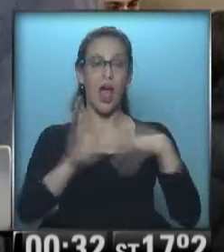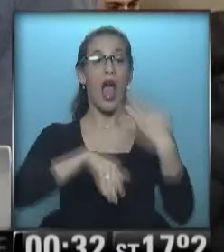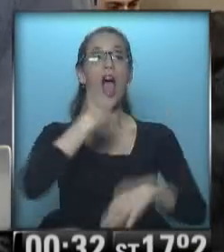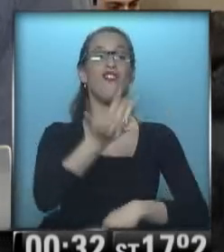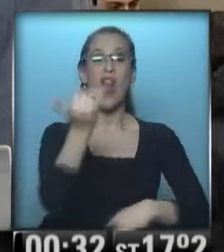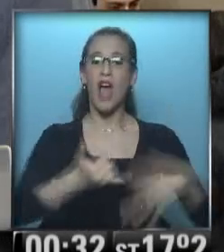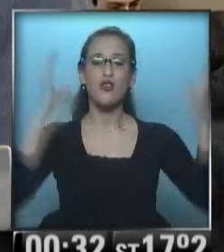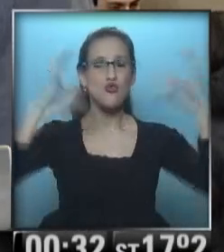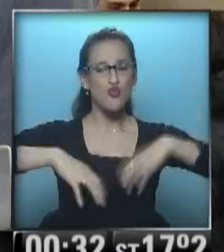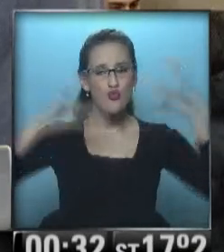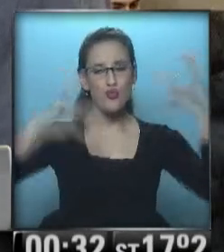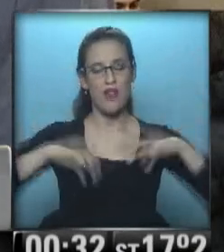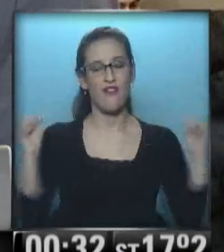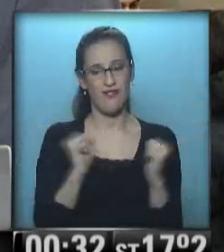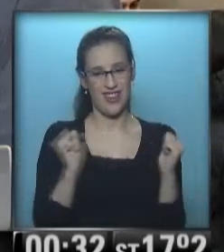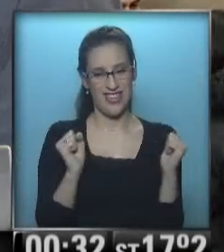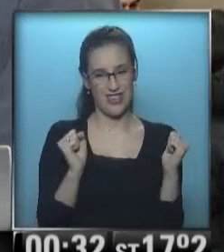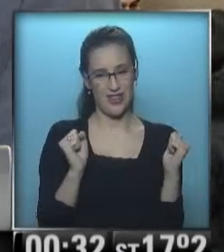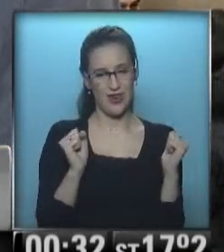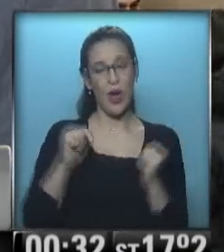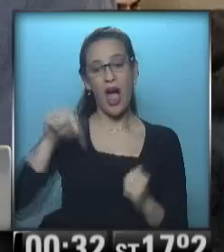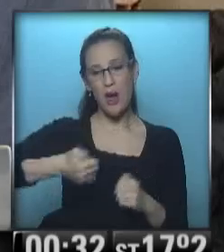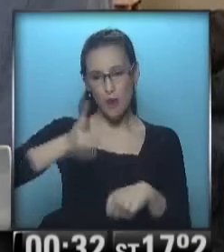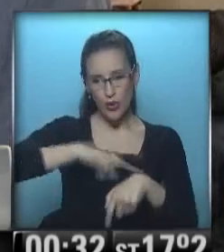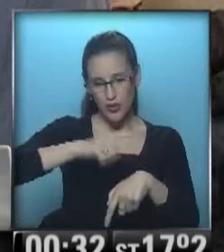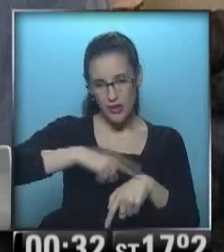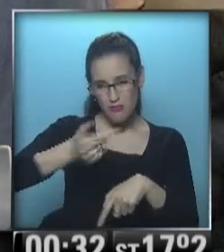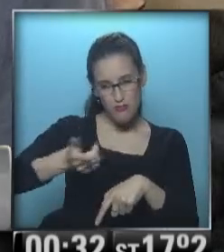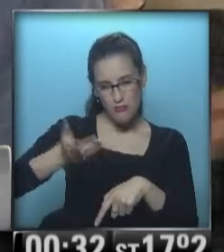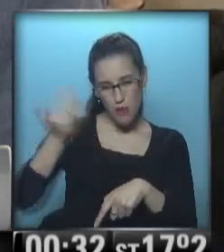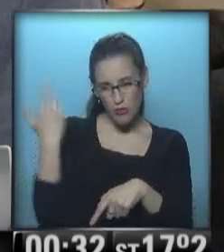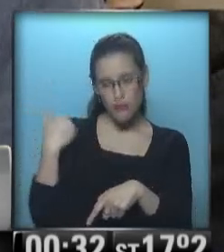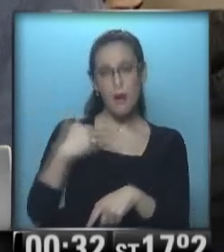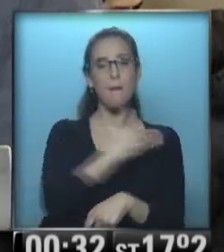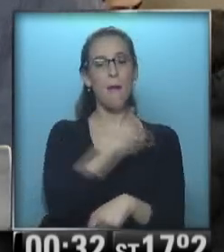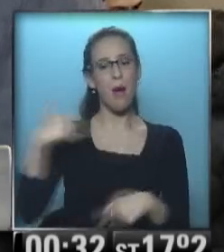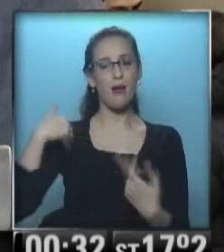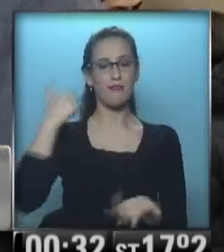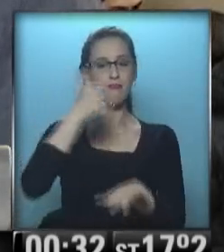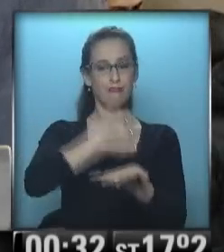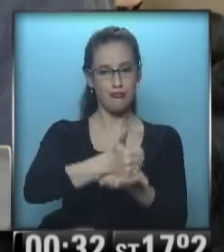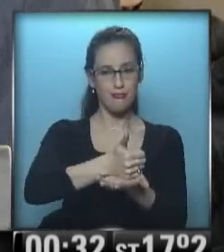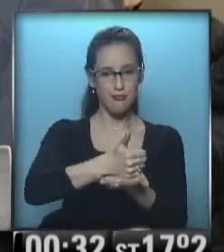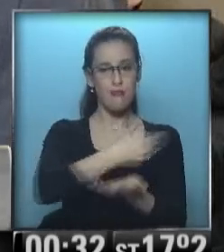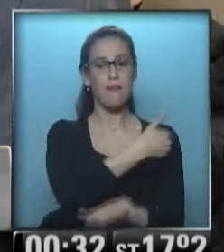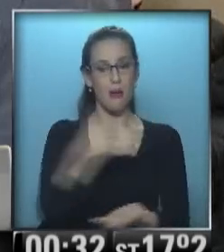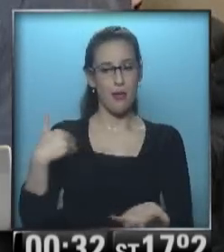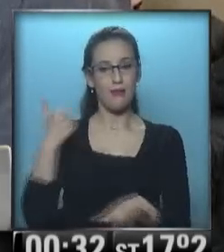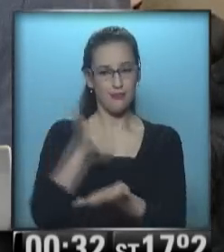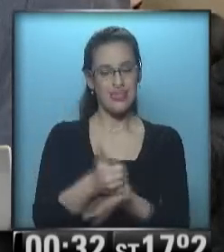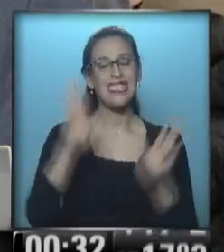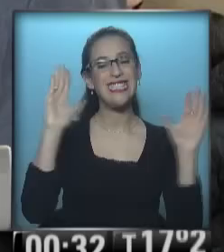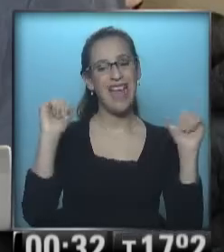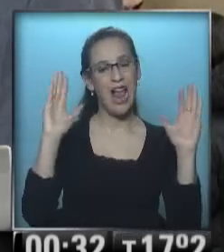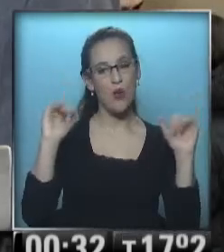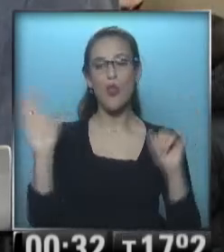pocos instantes la mamá de Gustavo se asomó al balcón del salón desde donde se están despidiendo los restos para saludar a